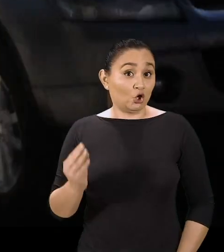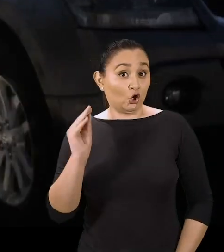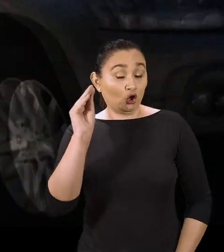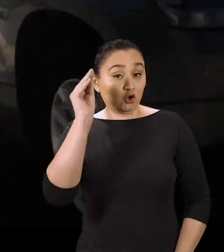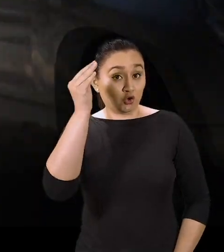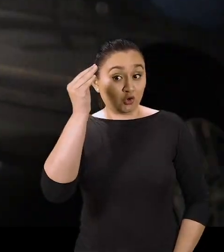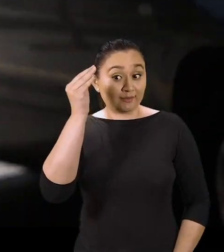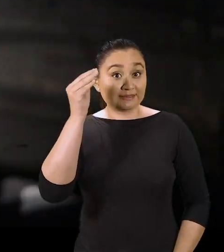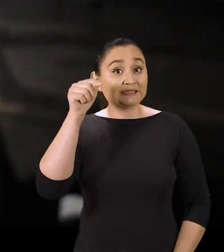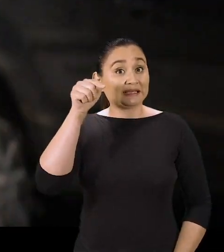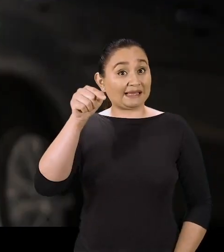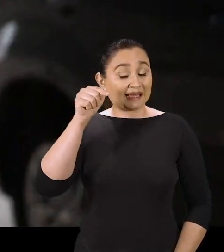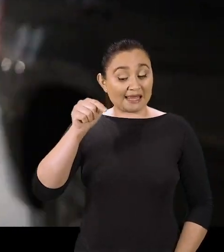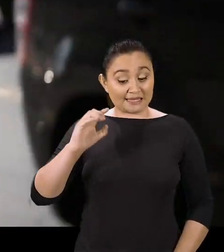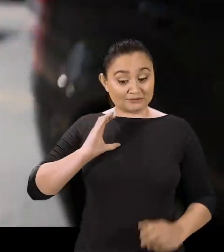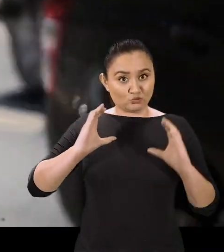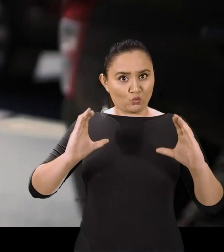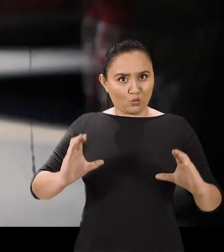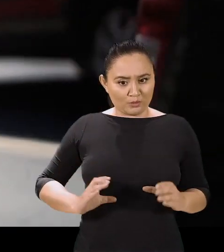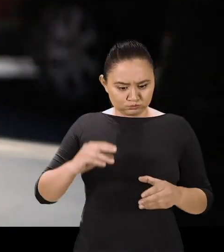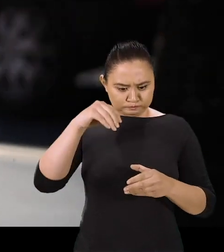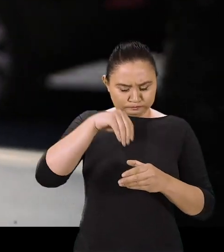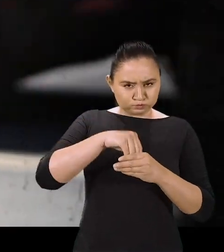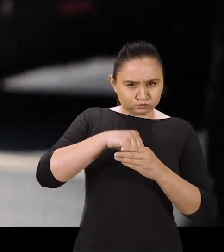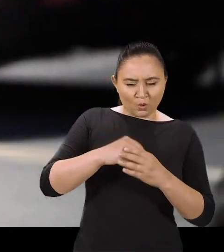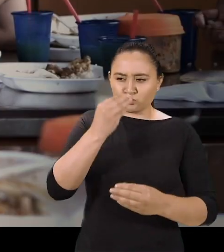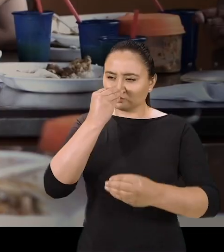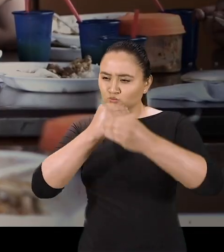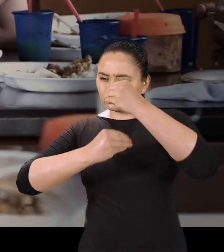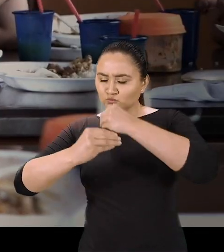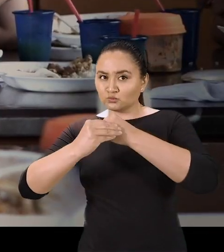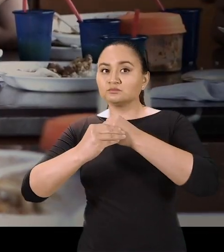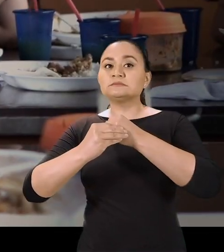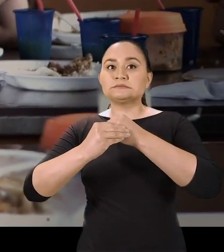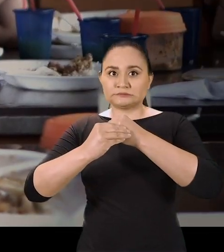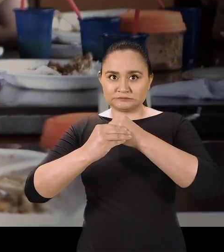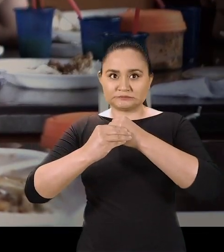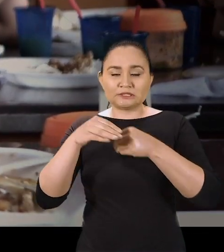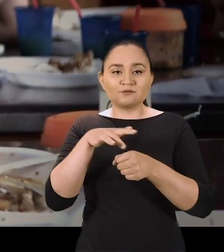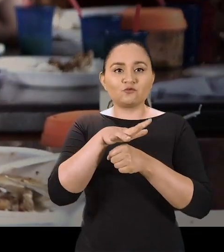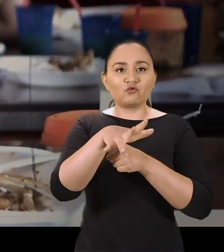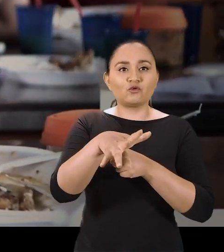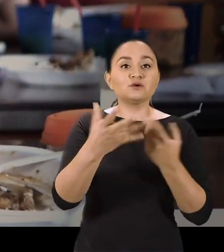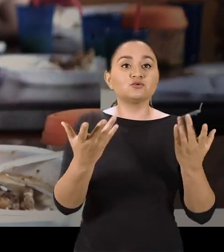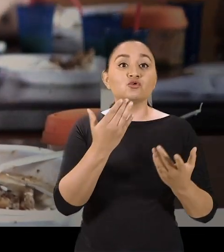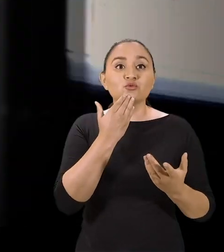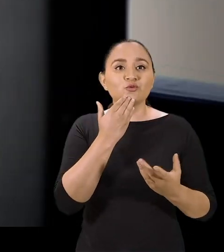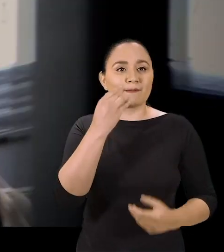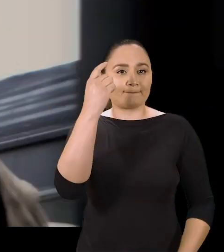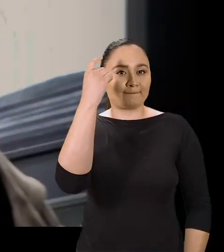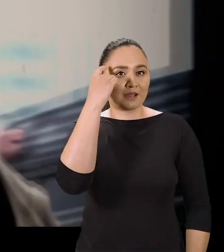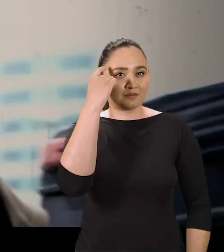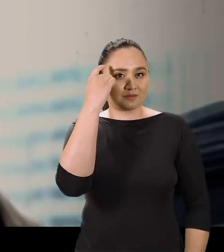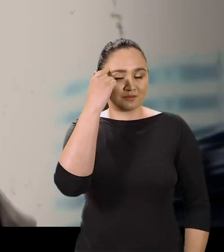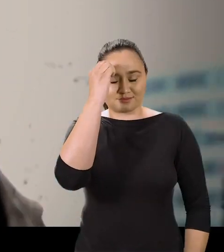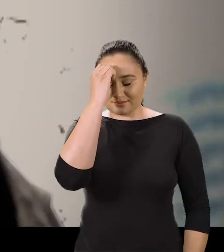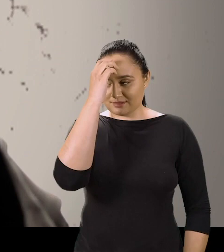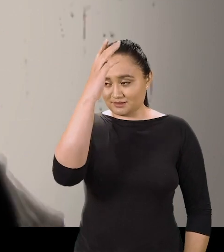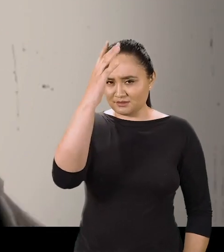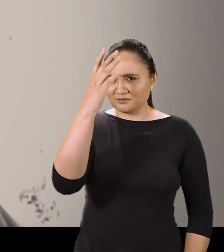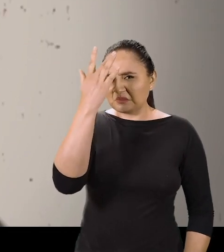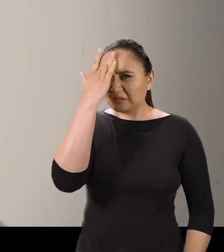en un adolescente la parte alimentaria se influye en el estado de inteligencia